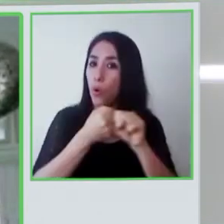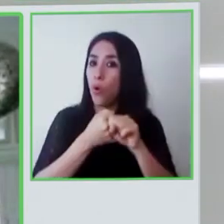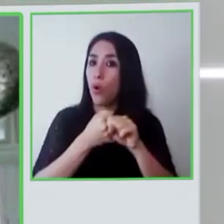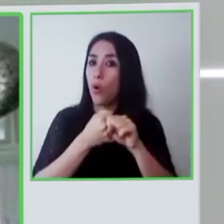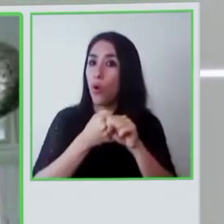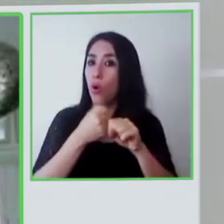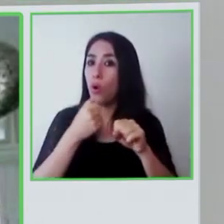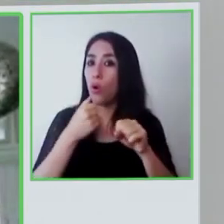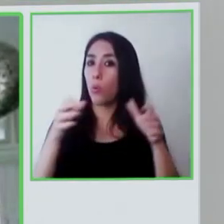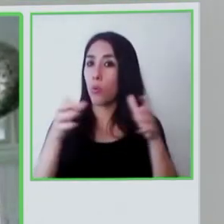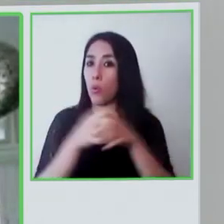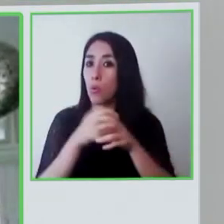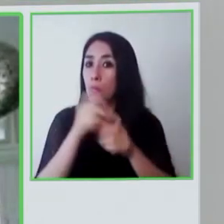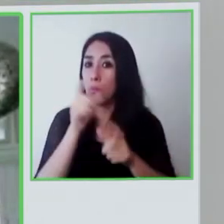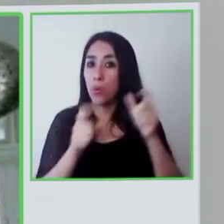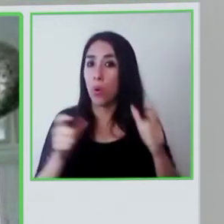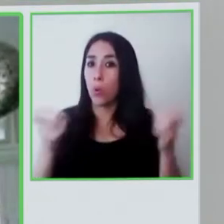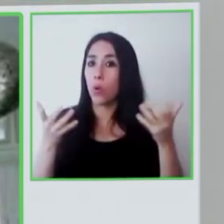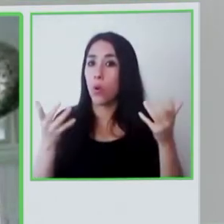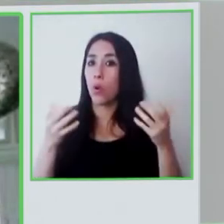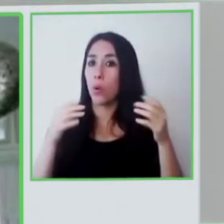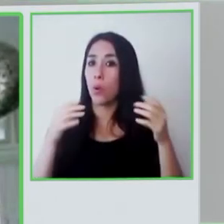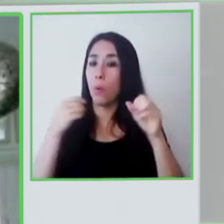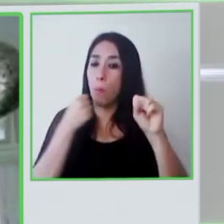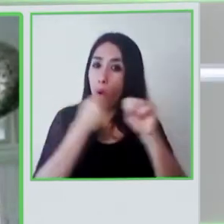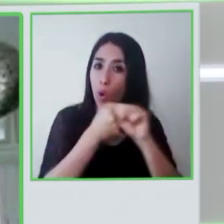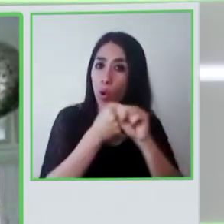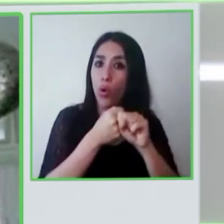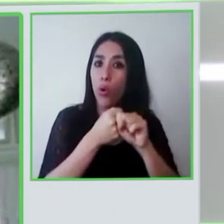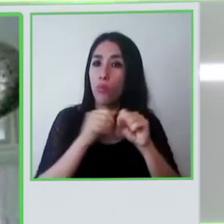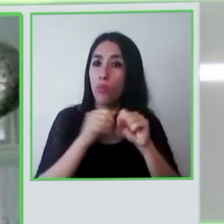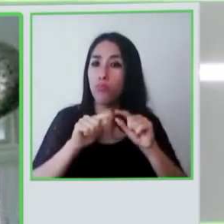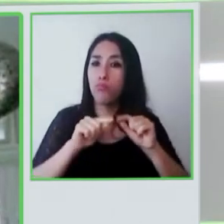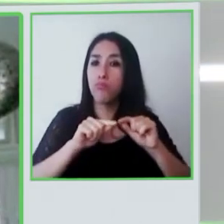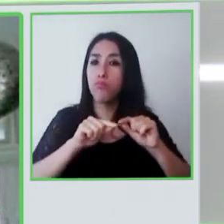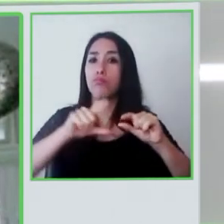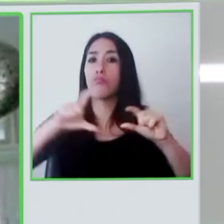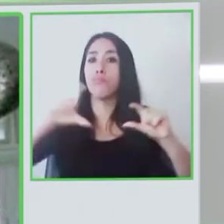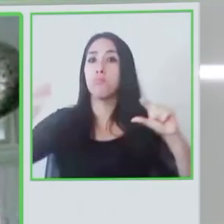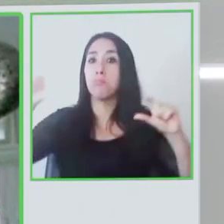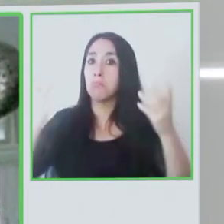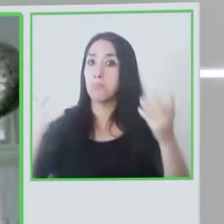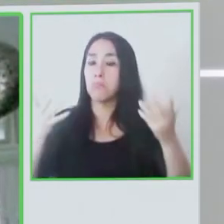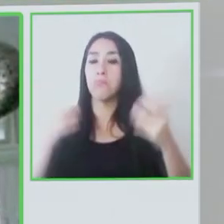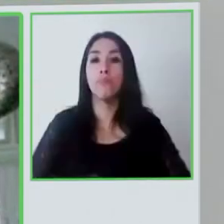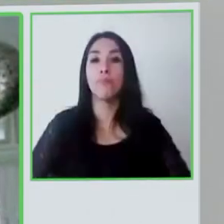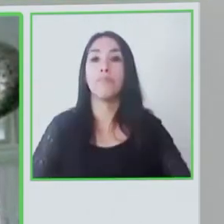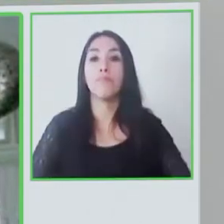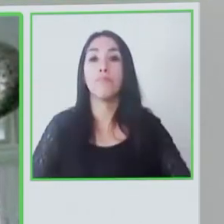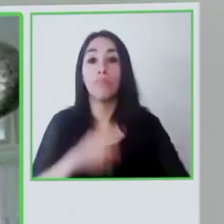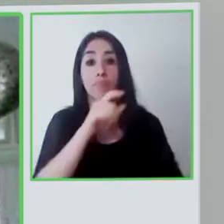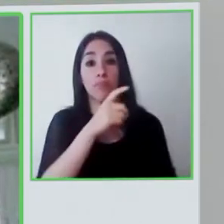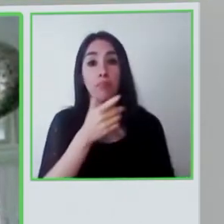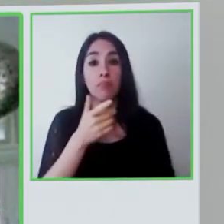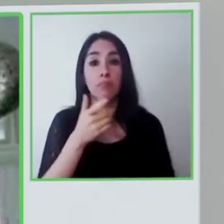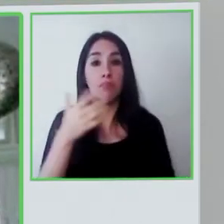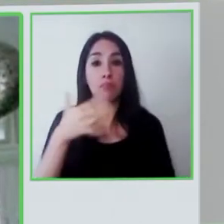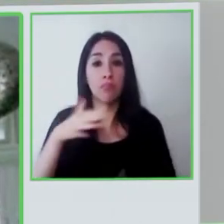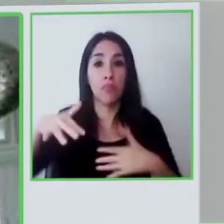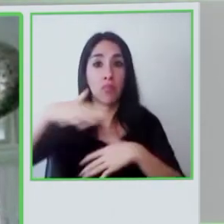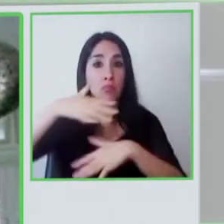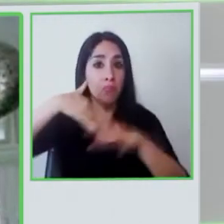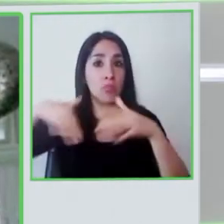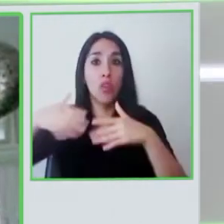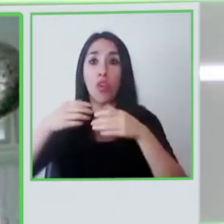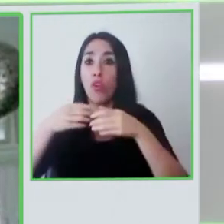como también esto va a ir aumentando la forma en cómo las personas comparten información personal que eso por supuesto